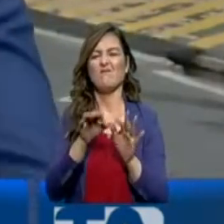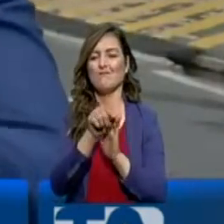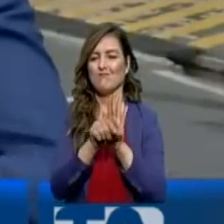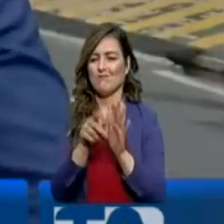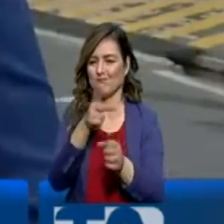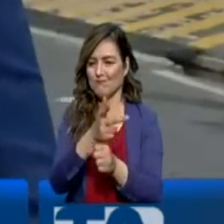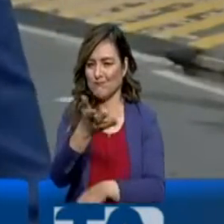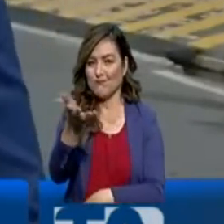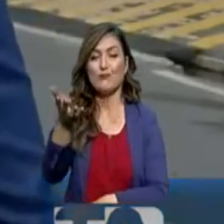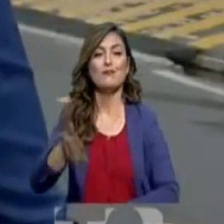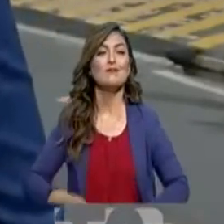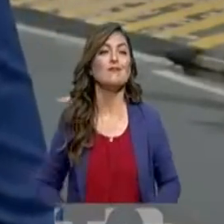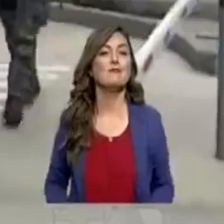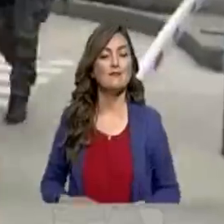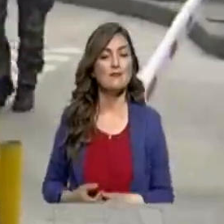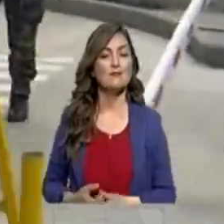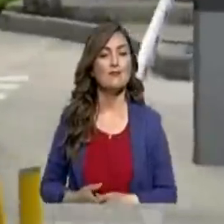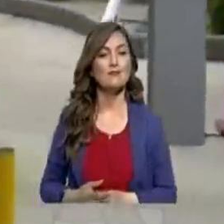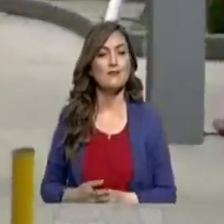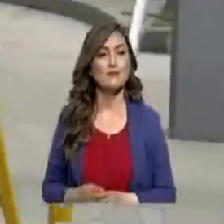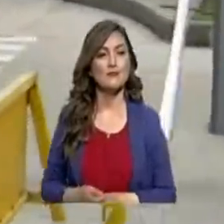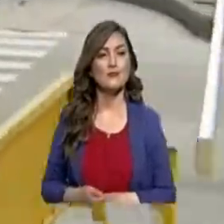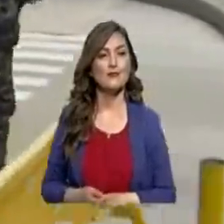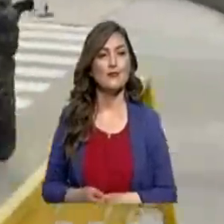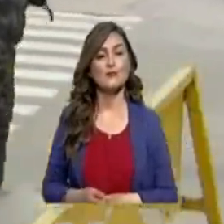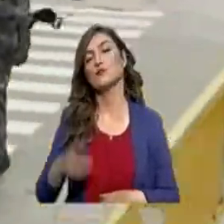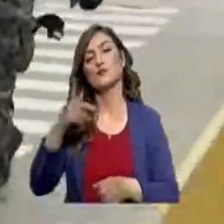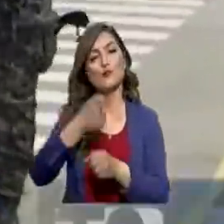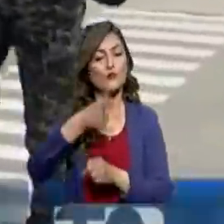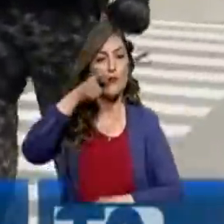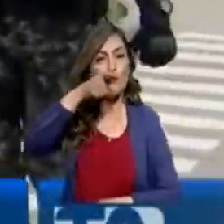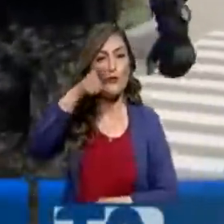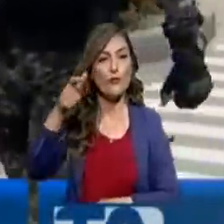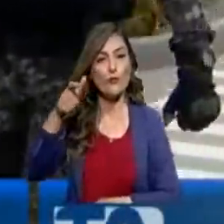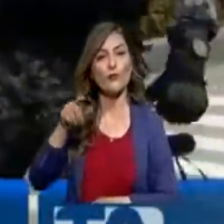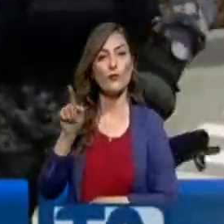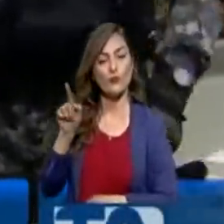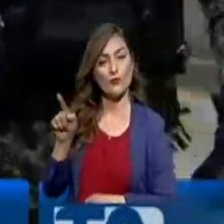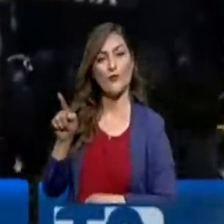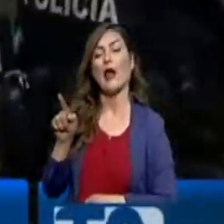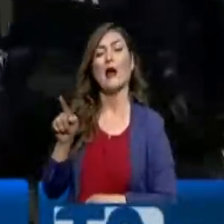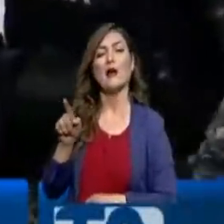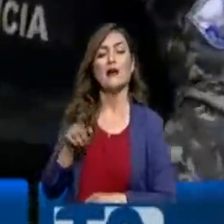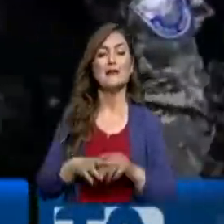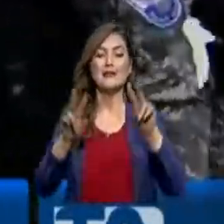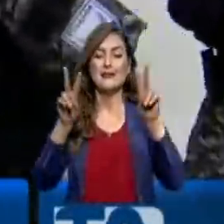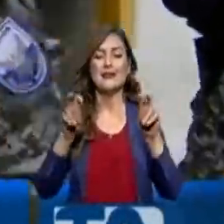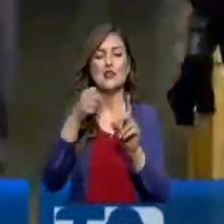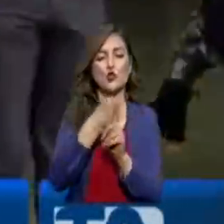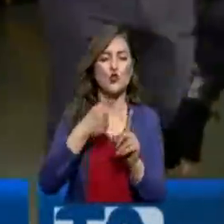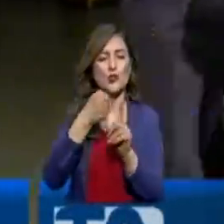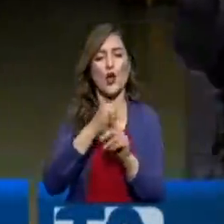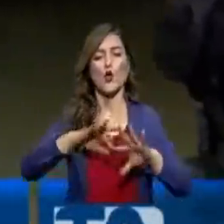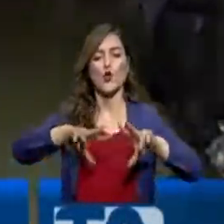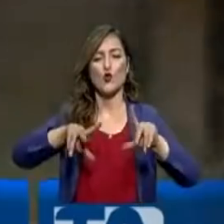trata en el siguiente reportaje. Por disposición de la fiscal Ruth Amoroso de la Unidad de Transparencia y Lucha contra la Corrupción